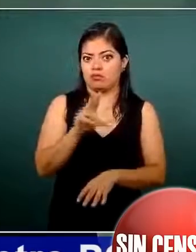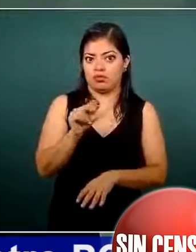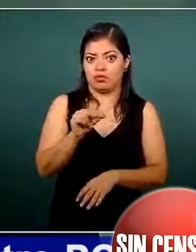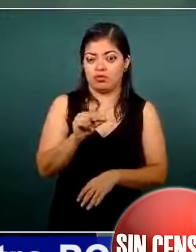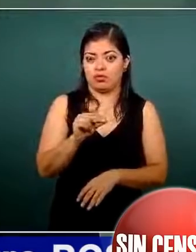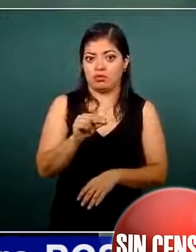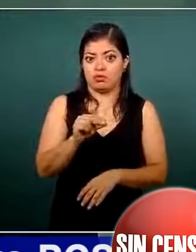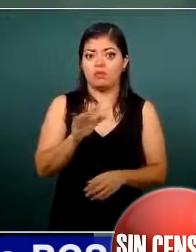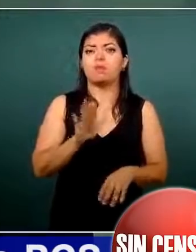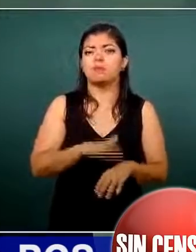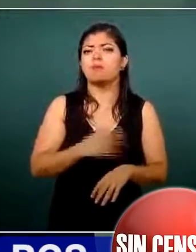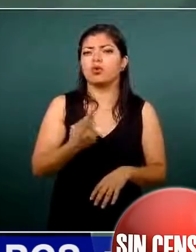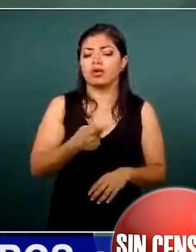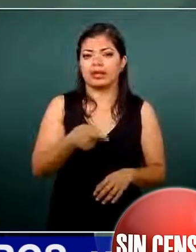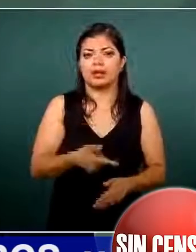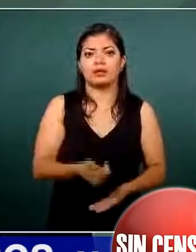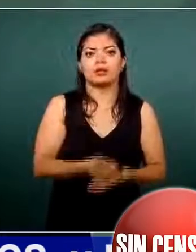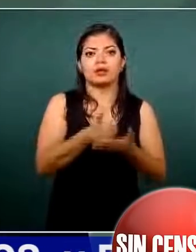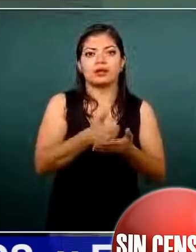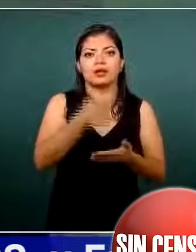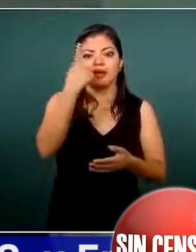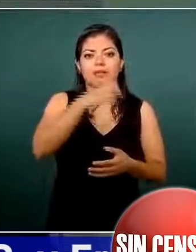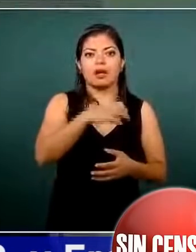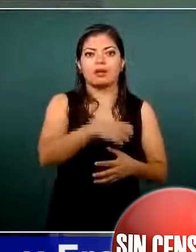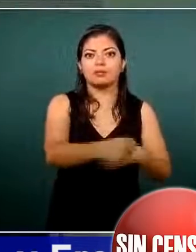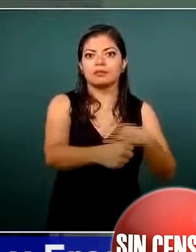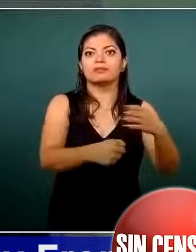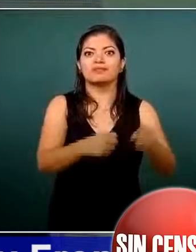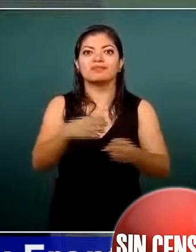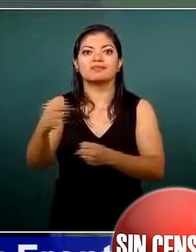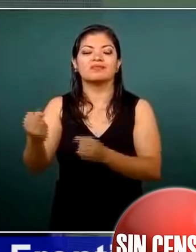muchos fondos para el desarrollo.